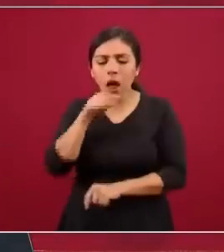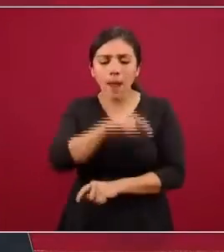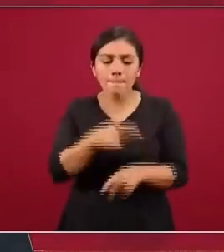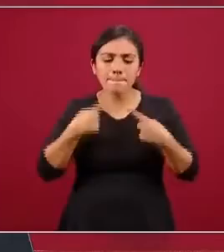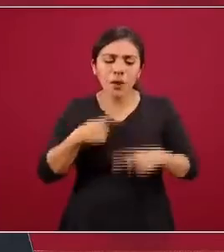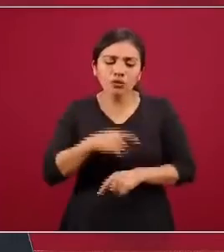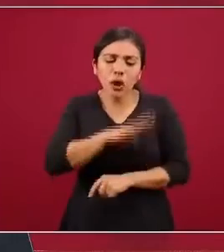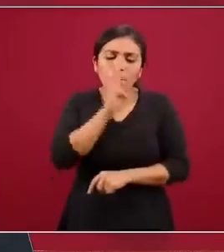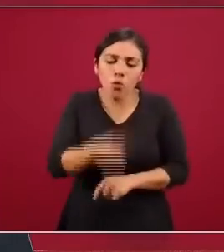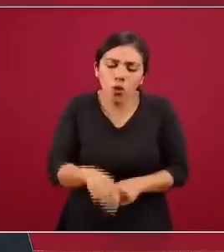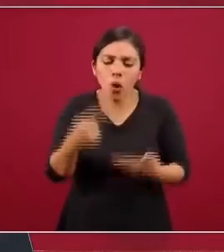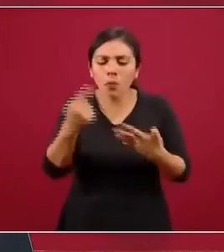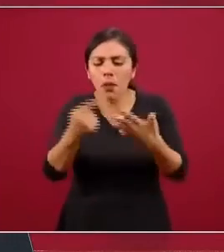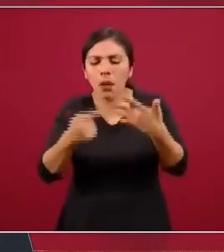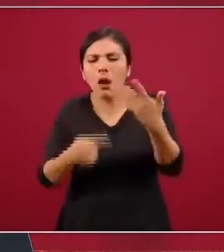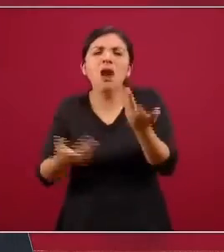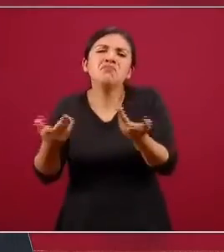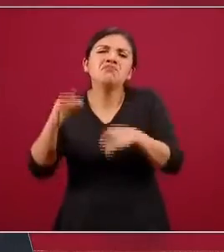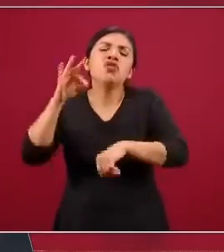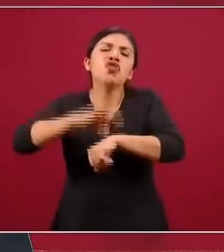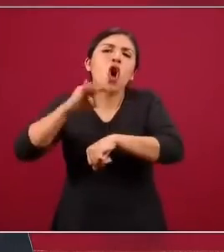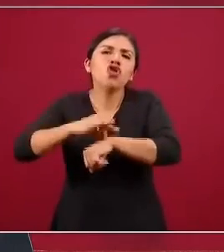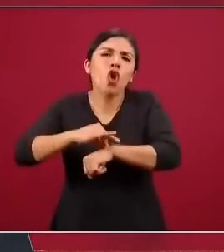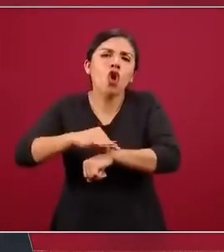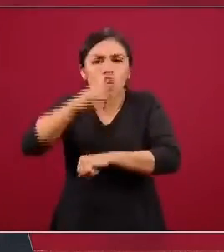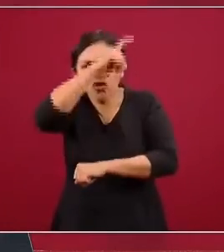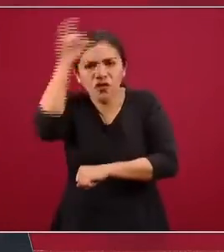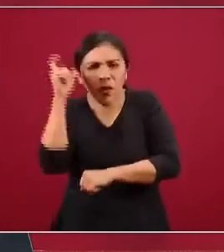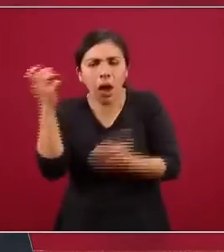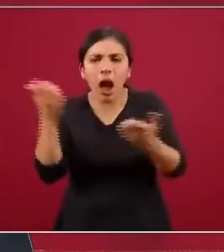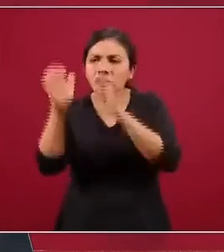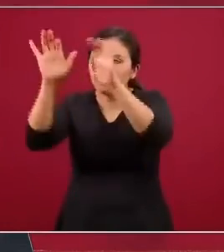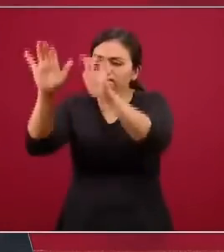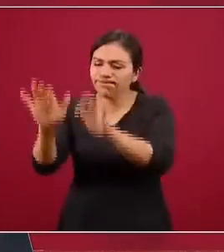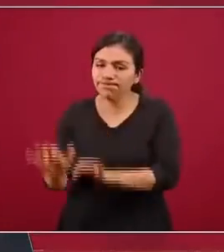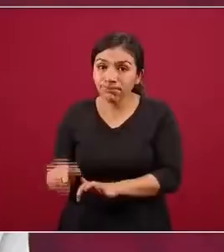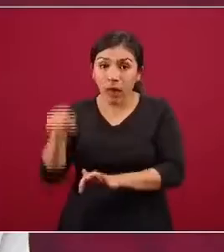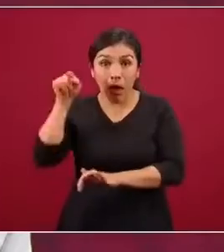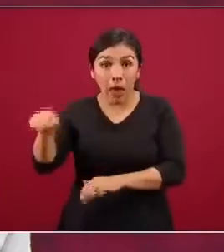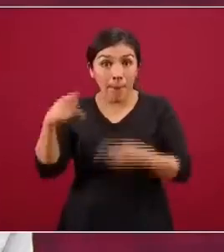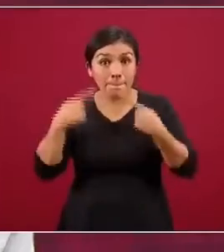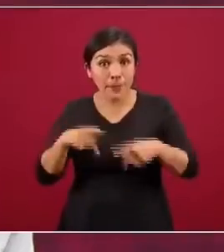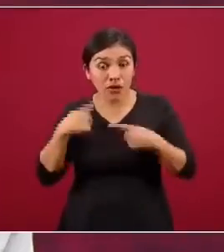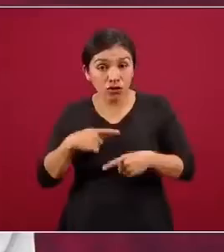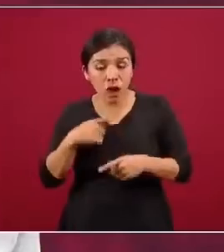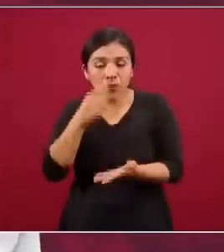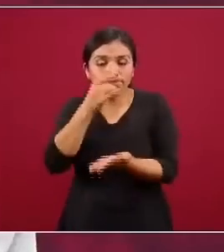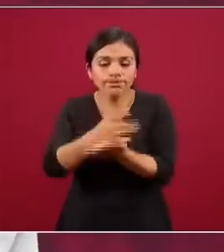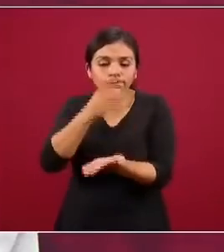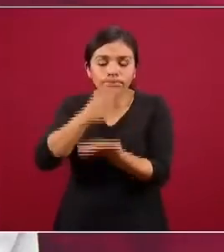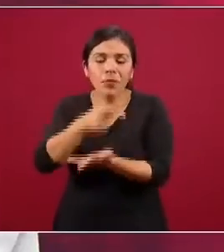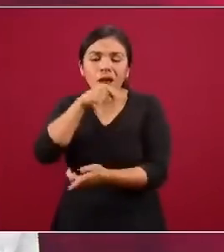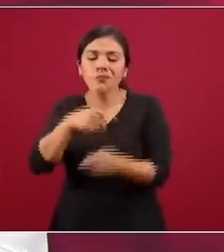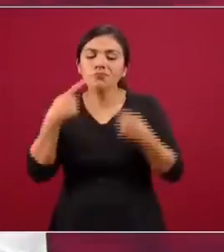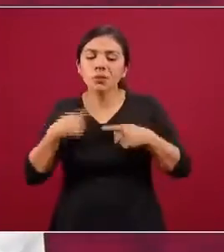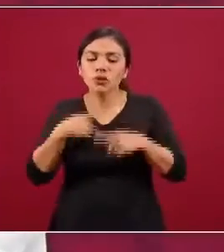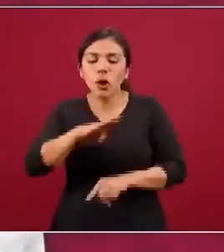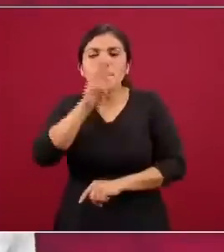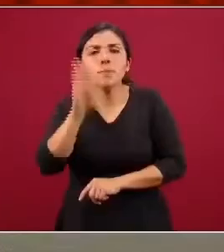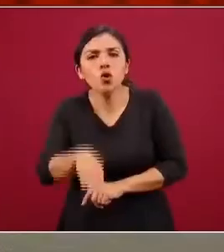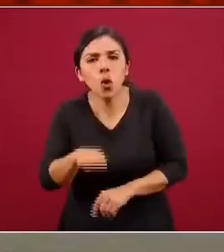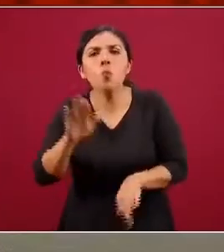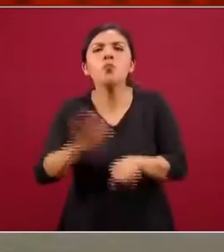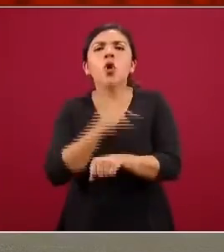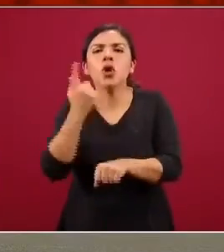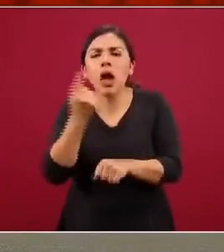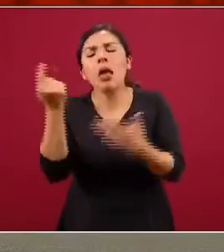propósito, generalmente un profesional médico, médica. Y esa persona identifica las causas con un